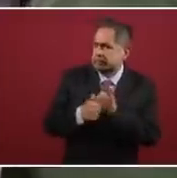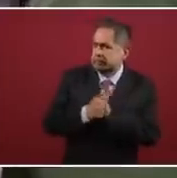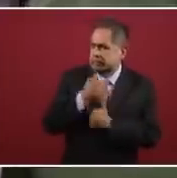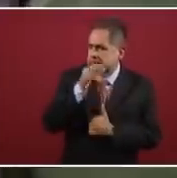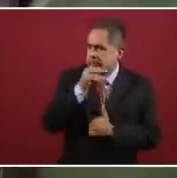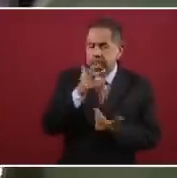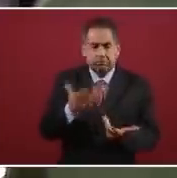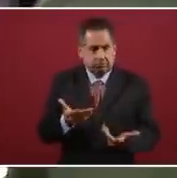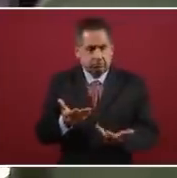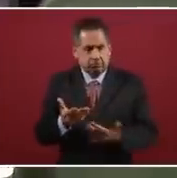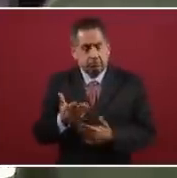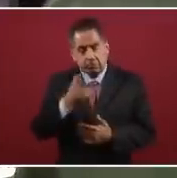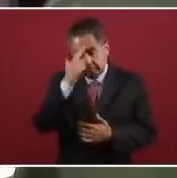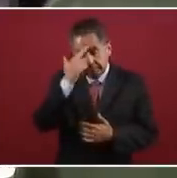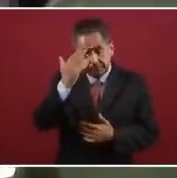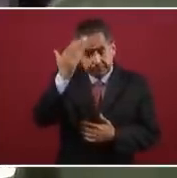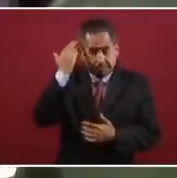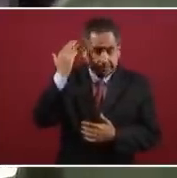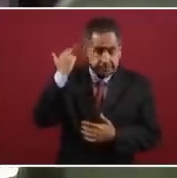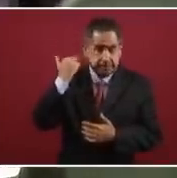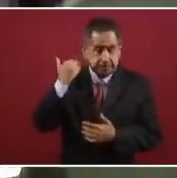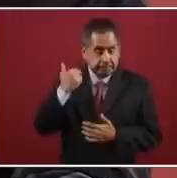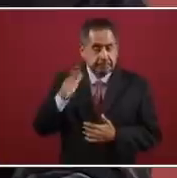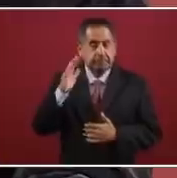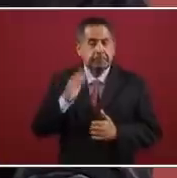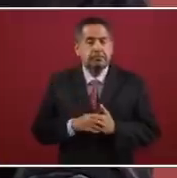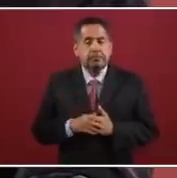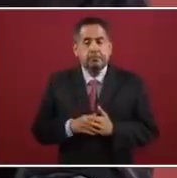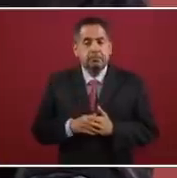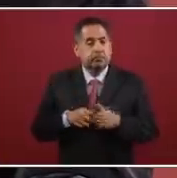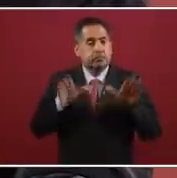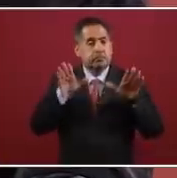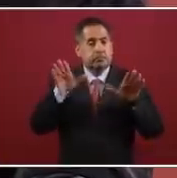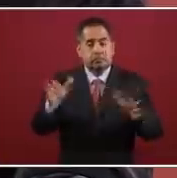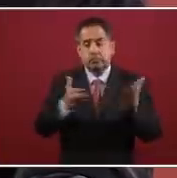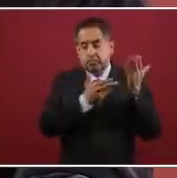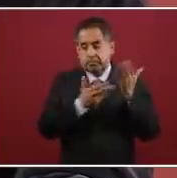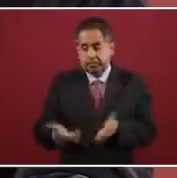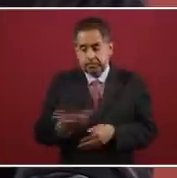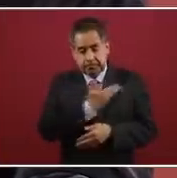Yo recuerdo que cuando llegó el avión presidencial,